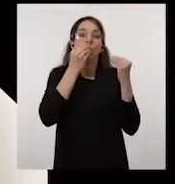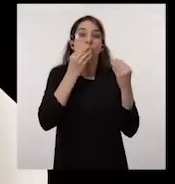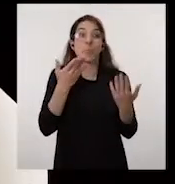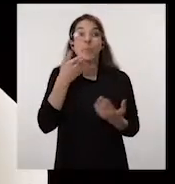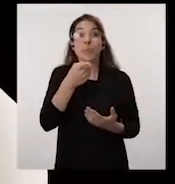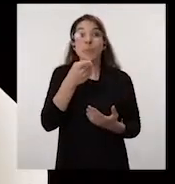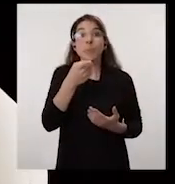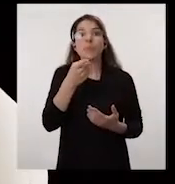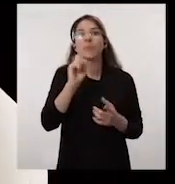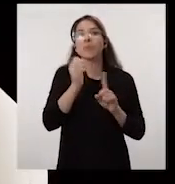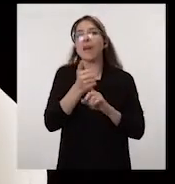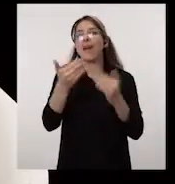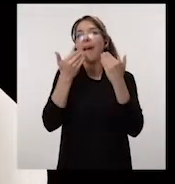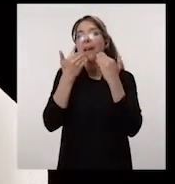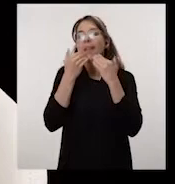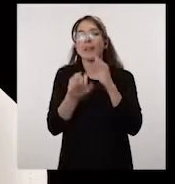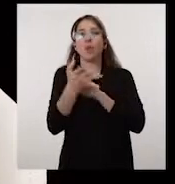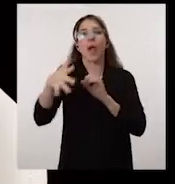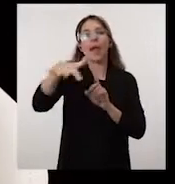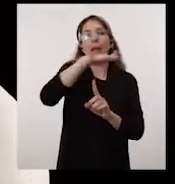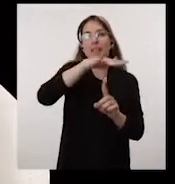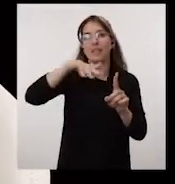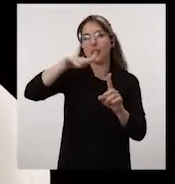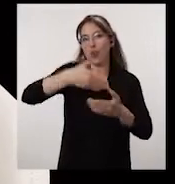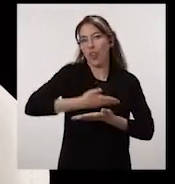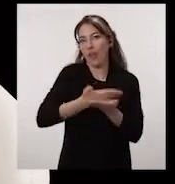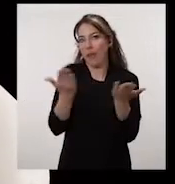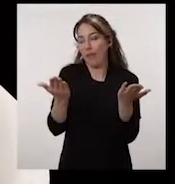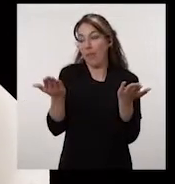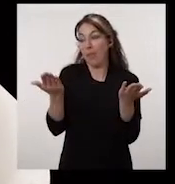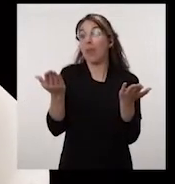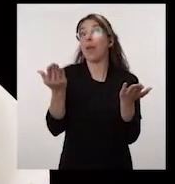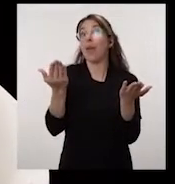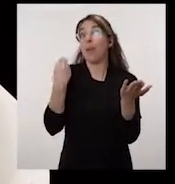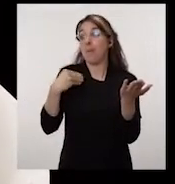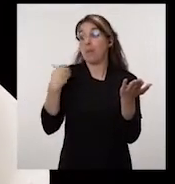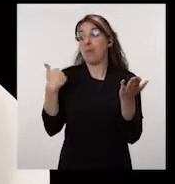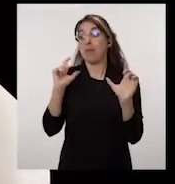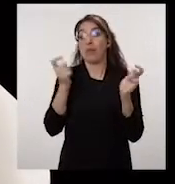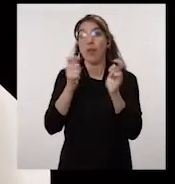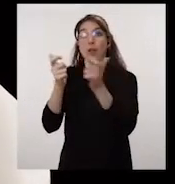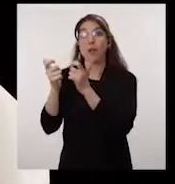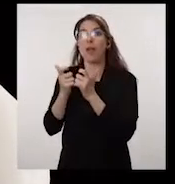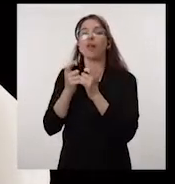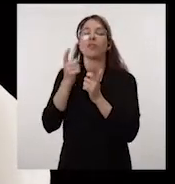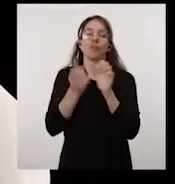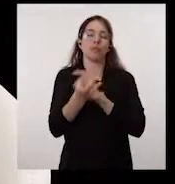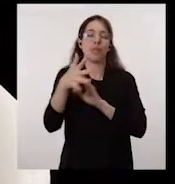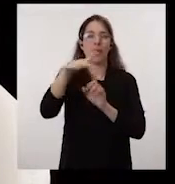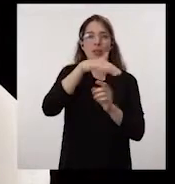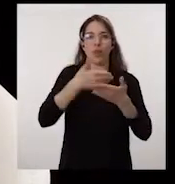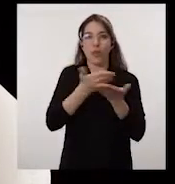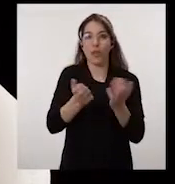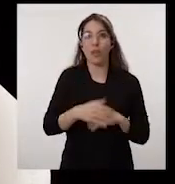posible gracias al entorno de confianza que hemos conseguido generar en estas reuniones con los grupos de investigación de la